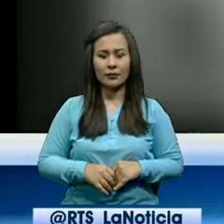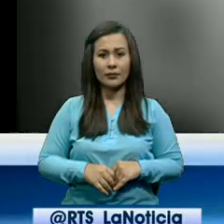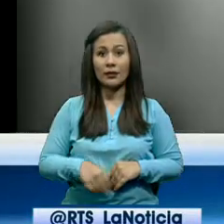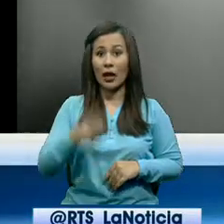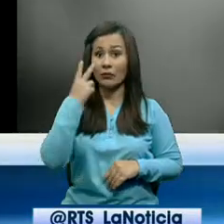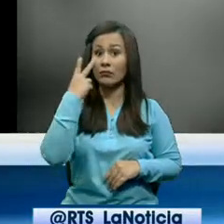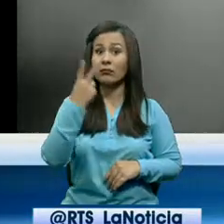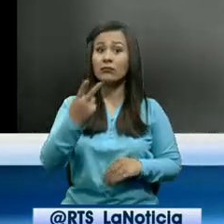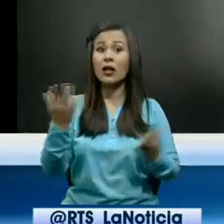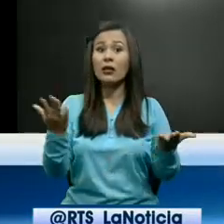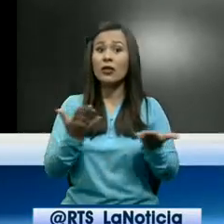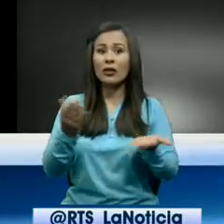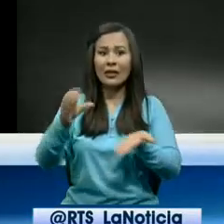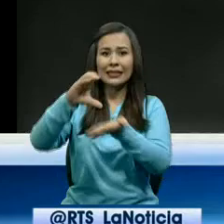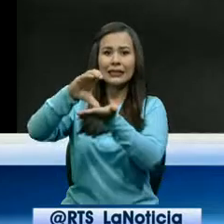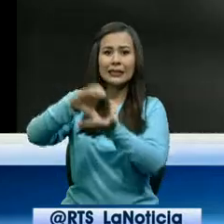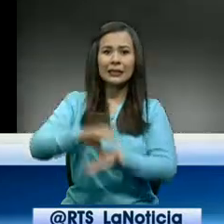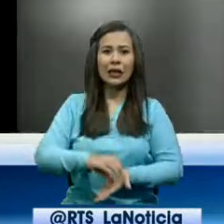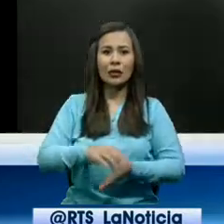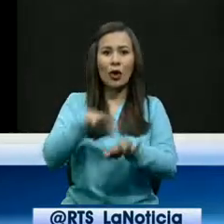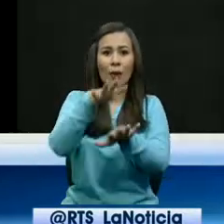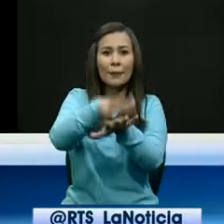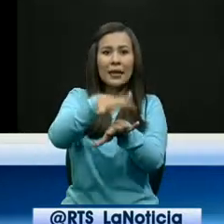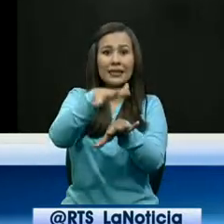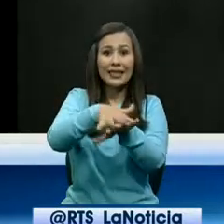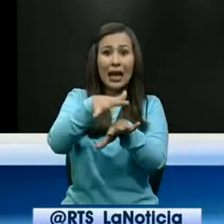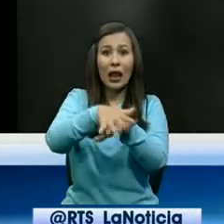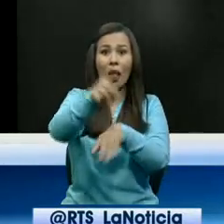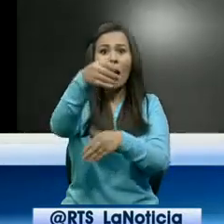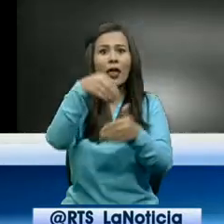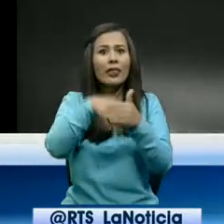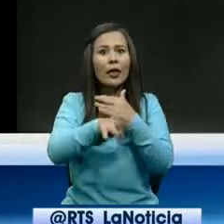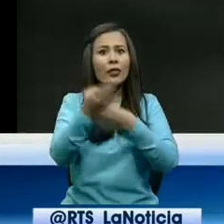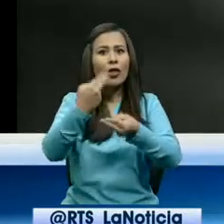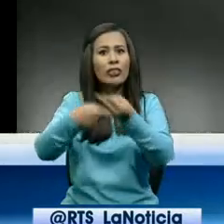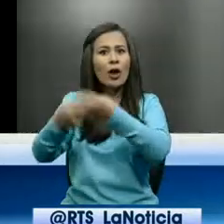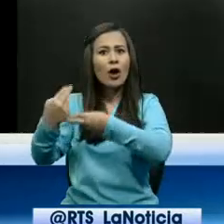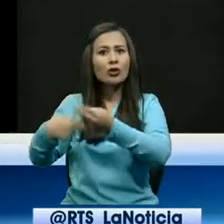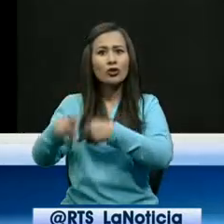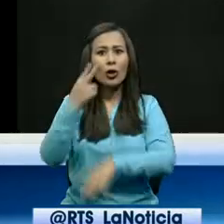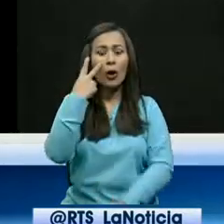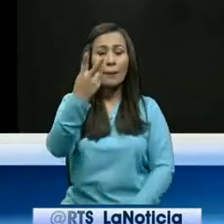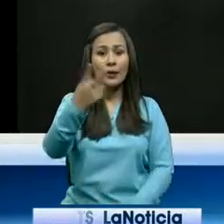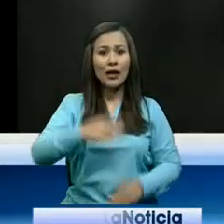Esto ocurrió en el centro de la ciudad de Machala, dentro de un centro comercial.